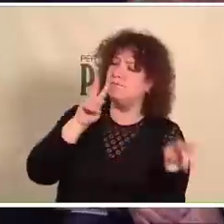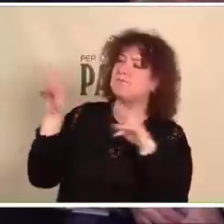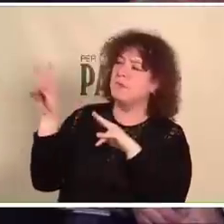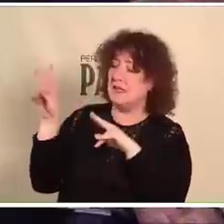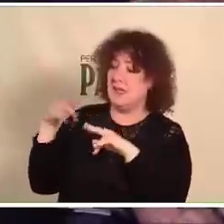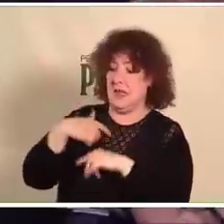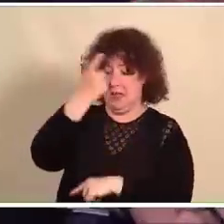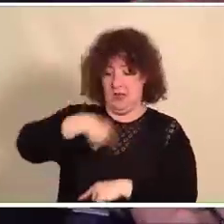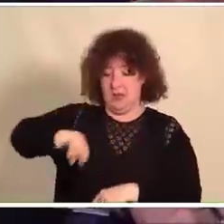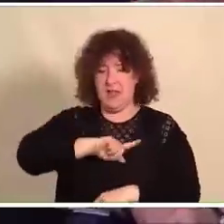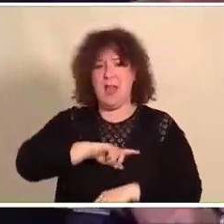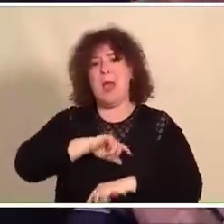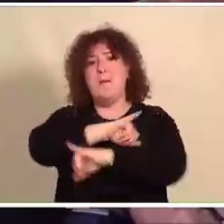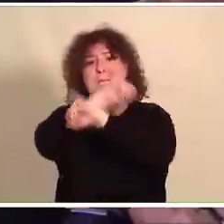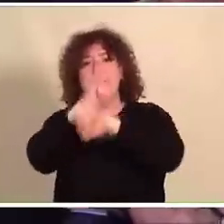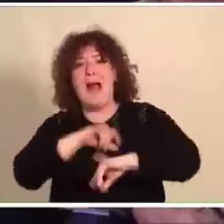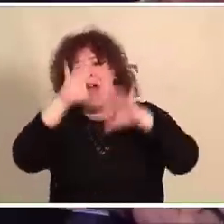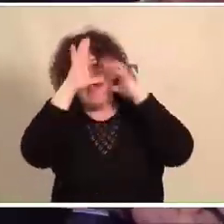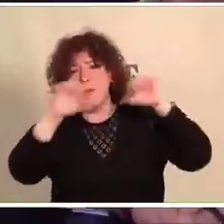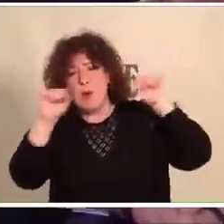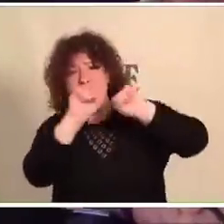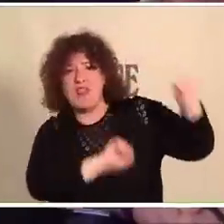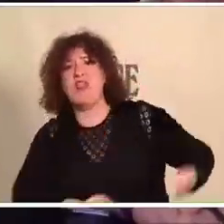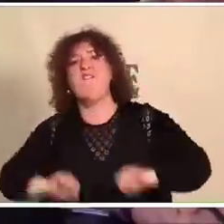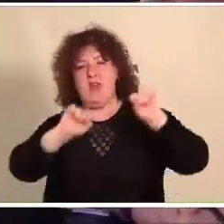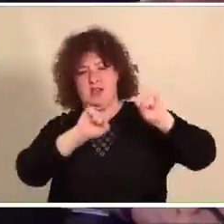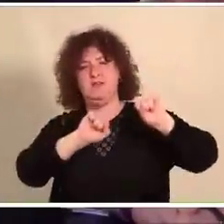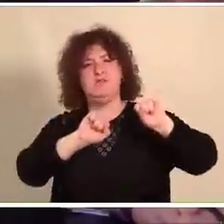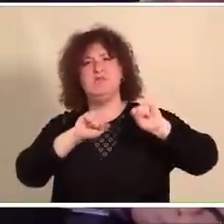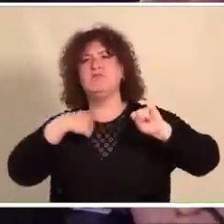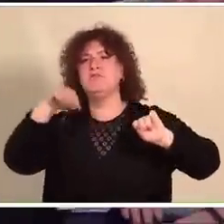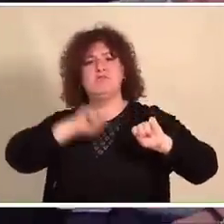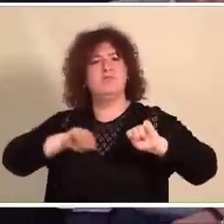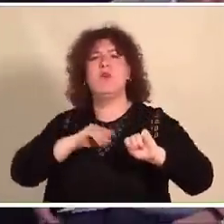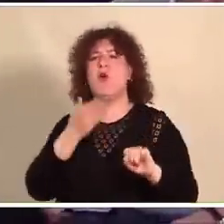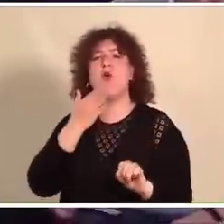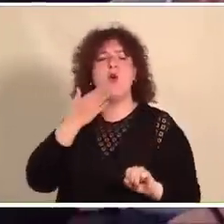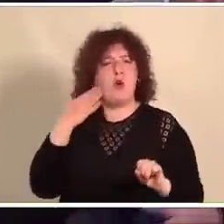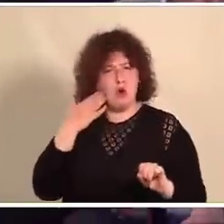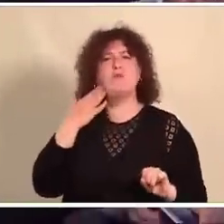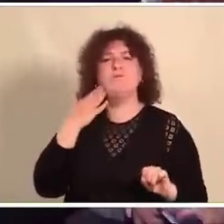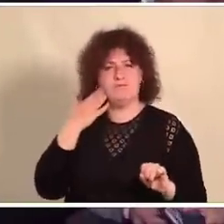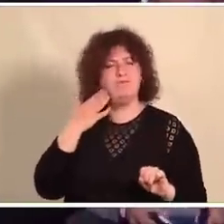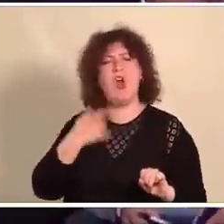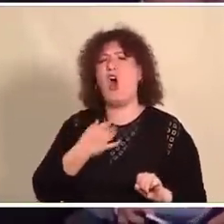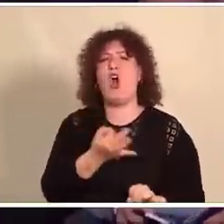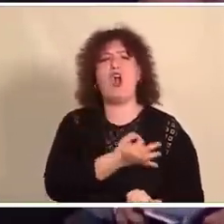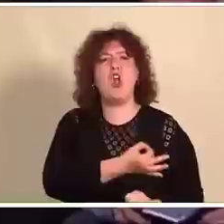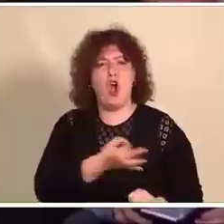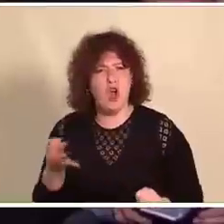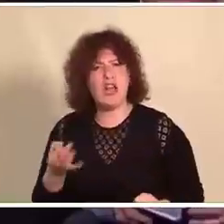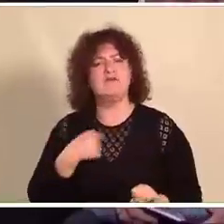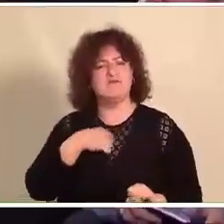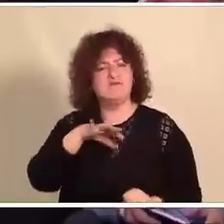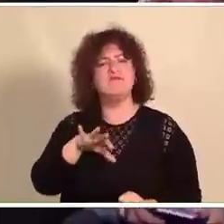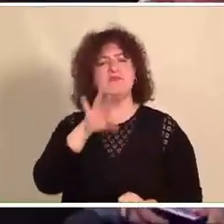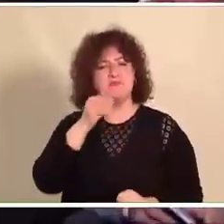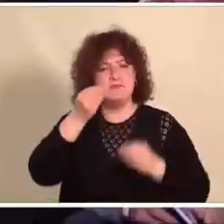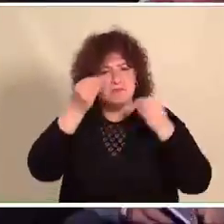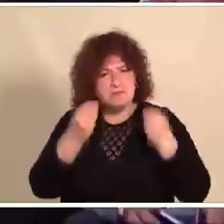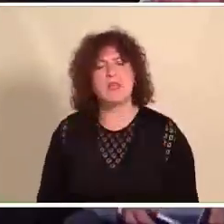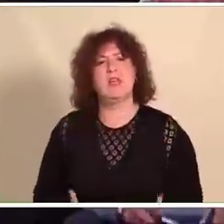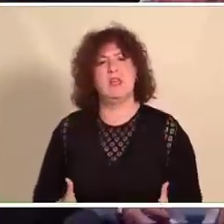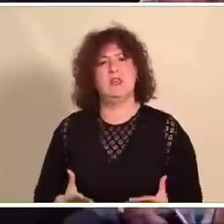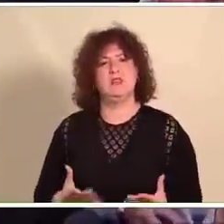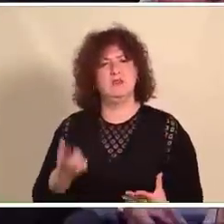la diplomacia desde el primer momento podremos estar orgullosos de haber tomado la decisión correcta en los momentos más difíciles